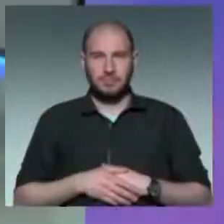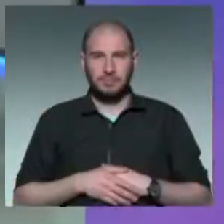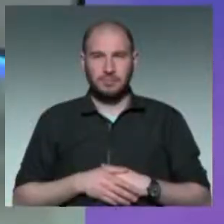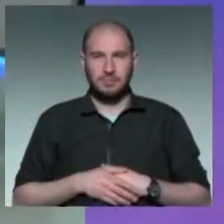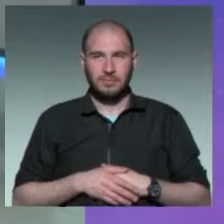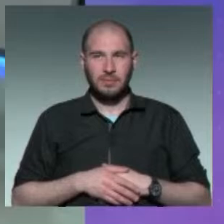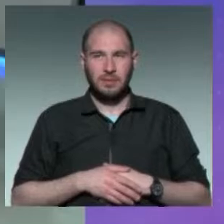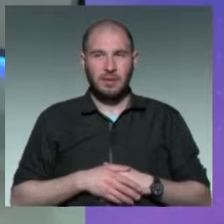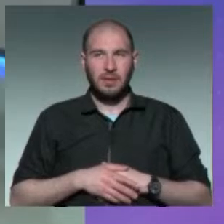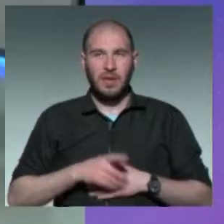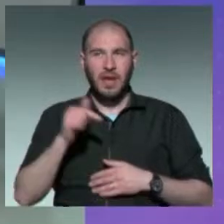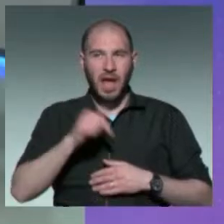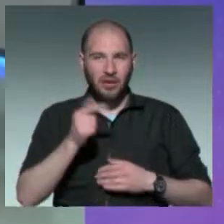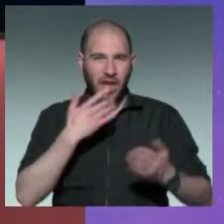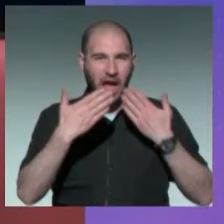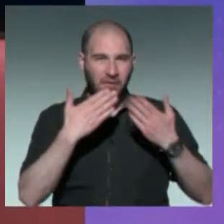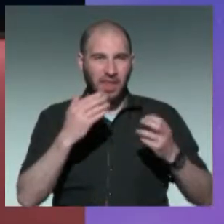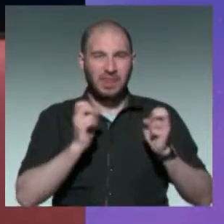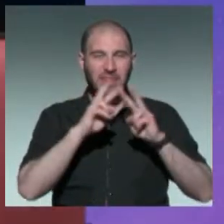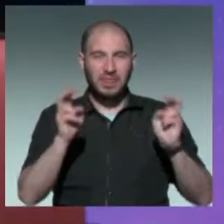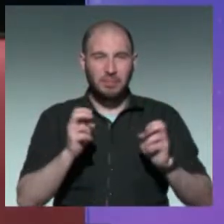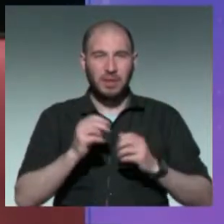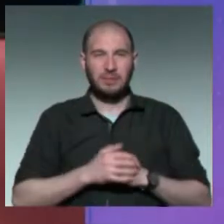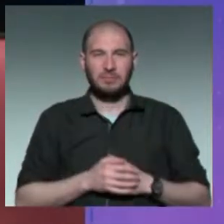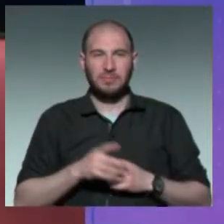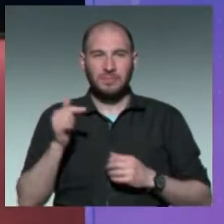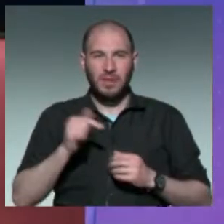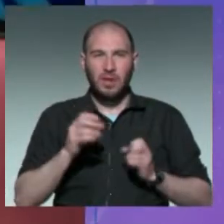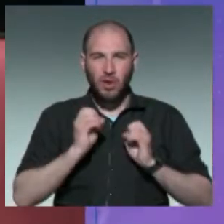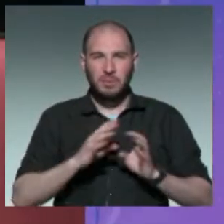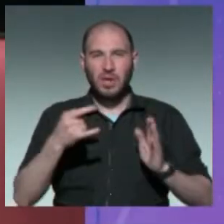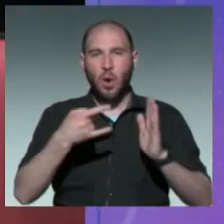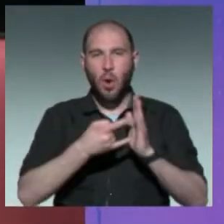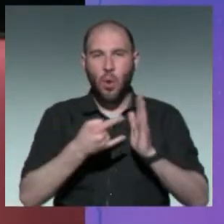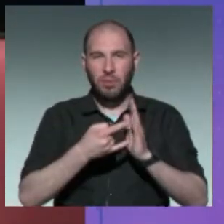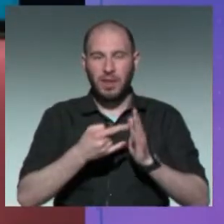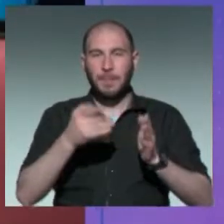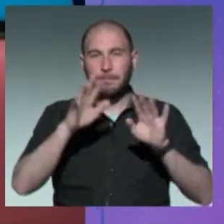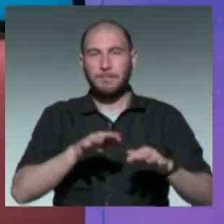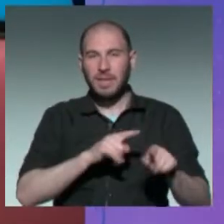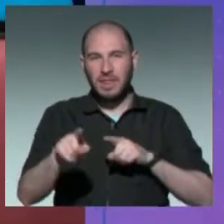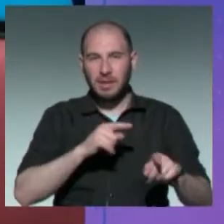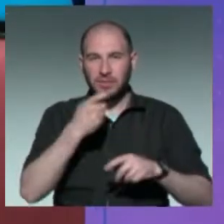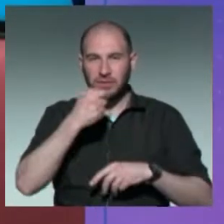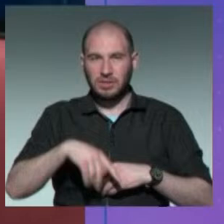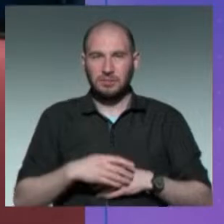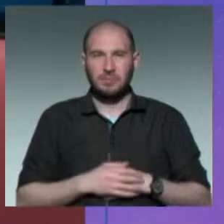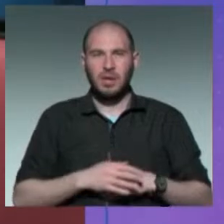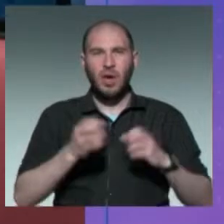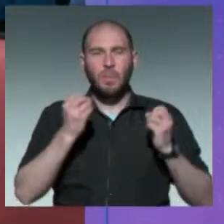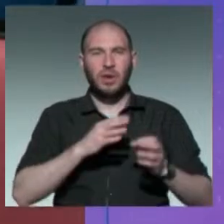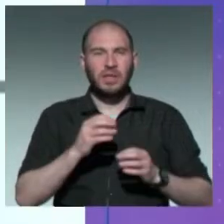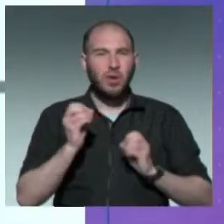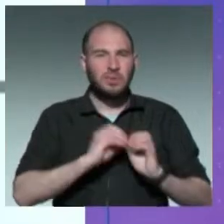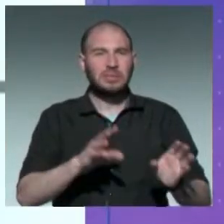Ahora sí es momento de hablar de esta posibilidad y es que llegue Uber, esta plataforma virtual, a la provincia de Mendoza. ¿Por qué